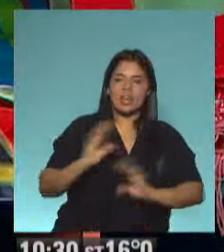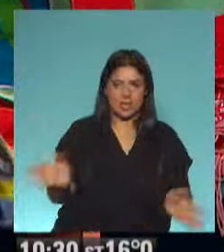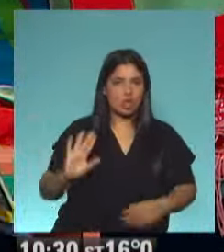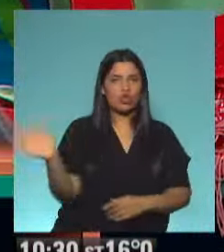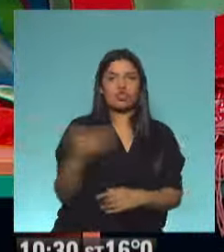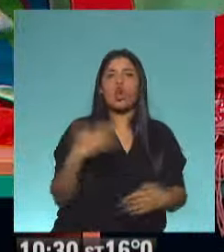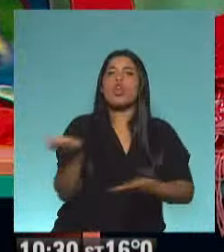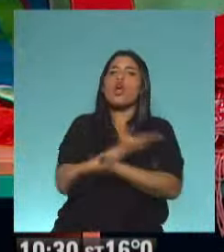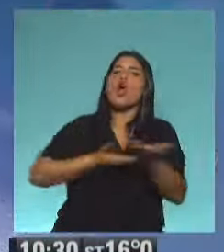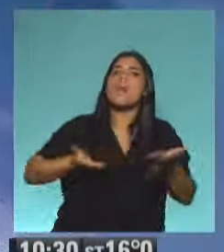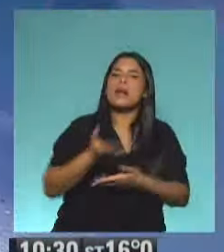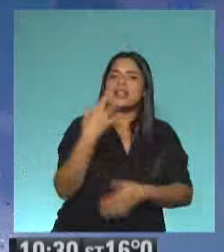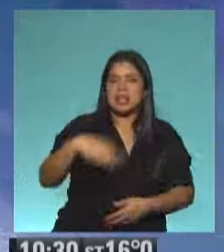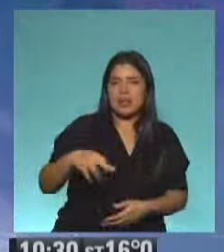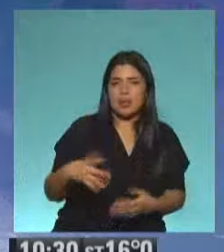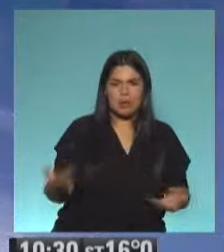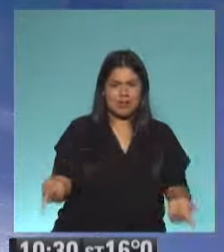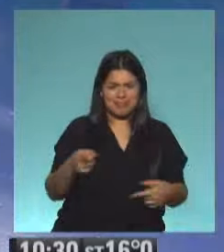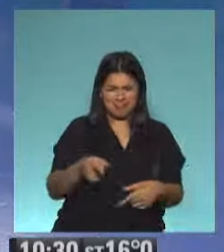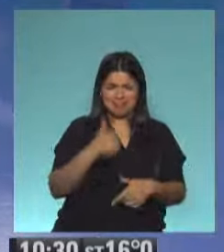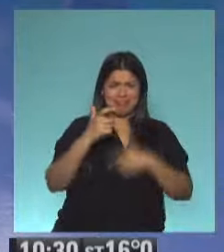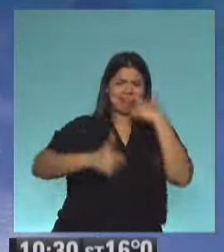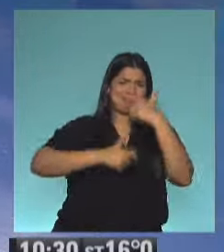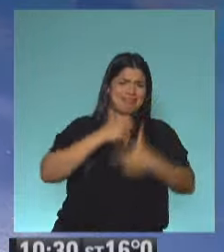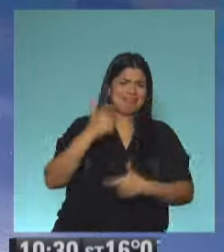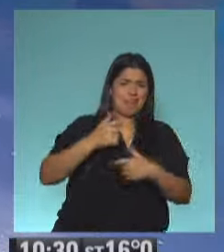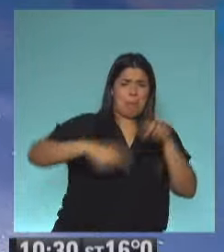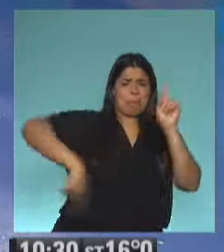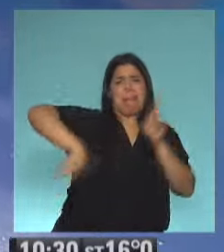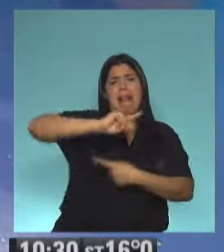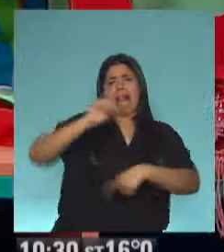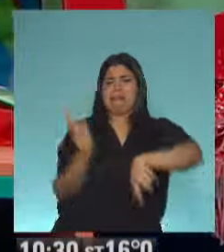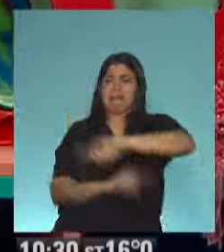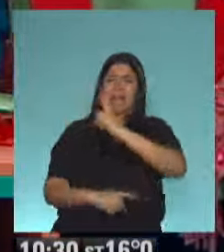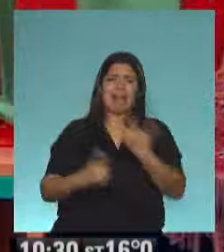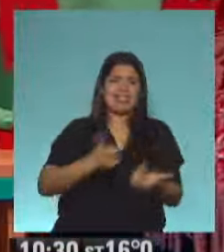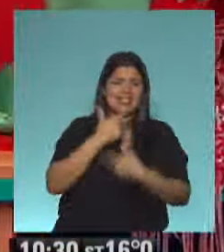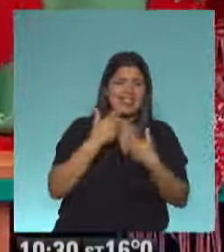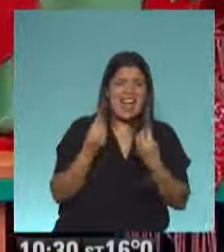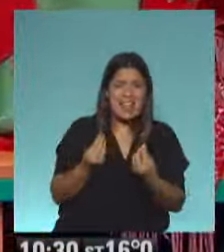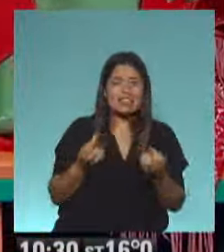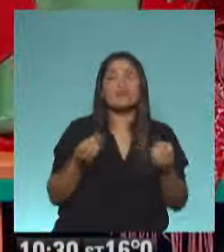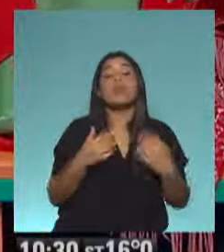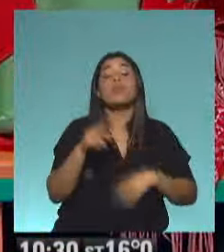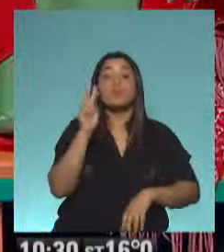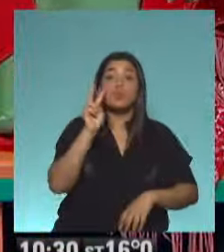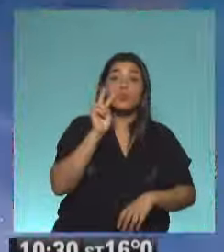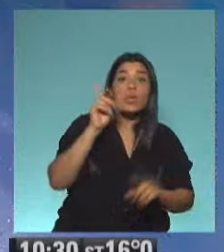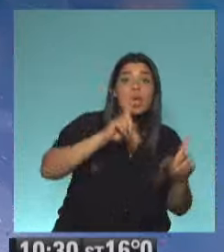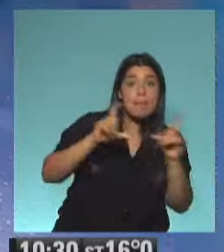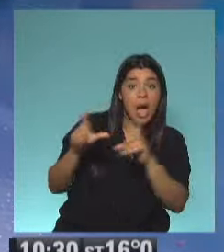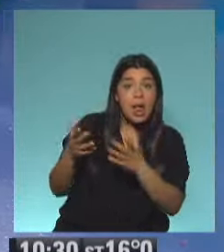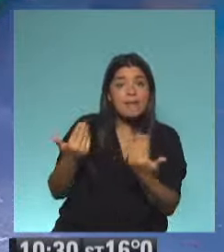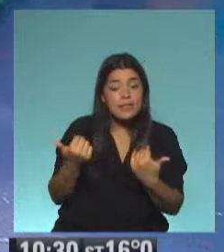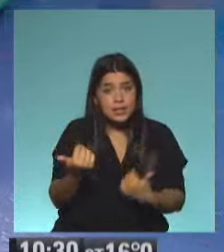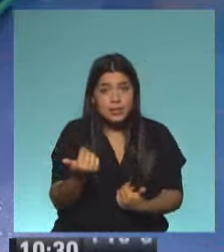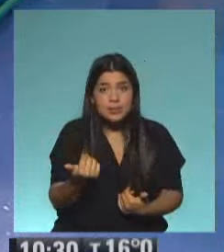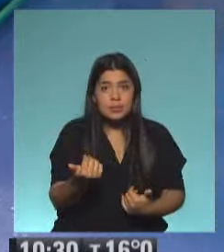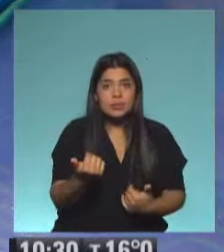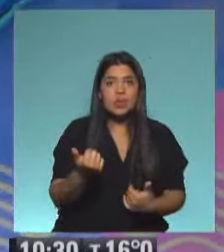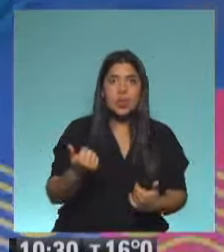bueno, compartir. Sí, ahora pasan piernas también por acá. Compartir perfecto. Con la Pachamama. Ahí estuvimos viendo algunas imágenes. Podemos ver, mira, ahí estamos.